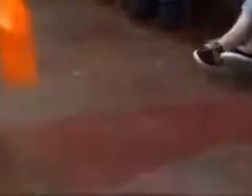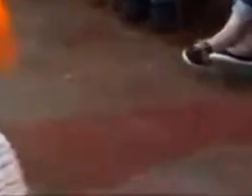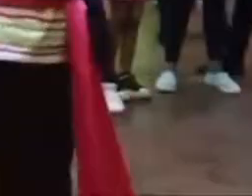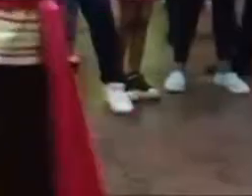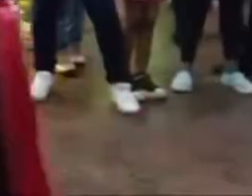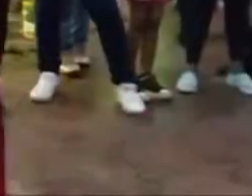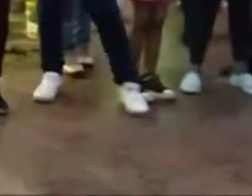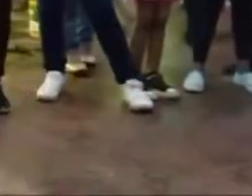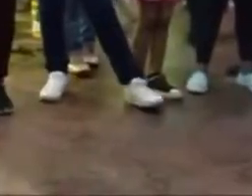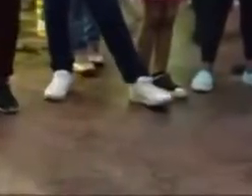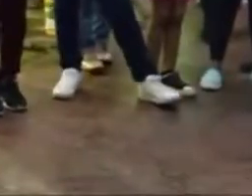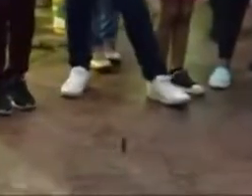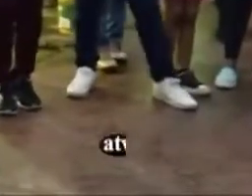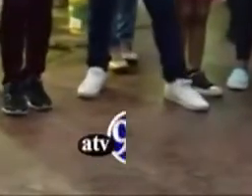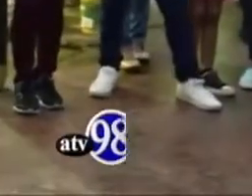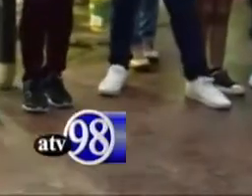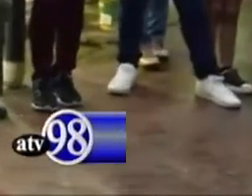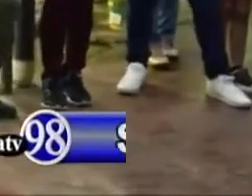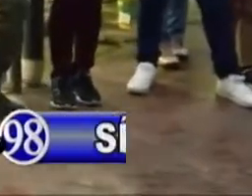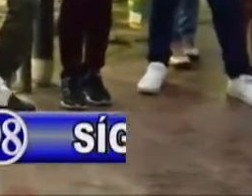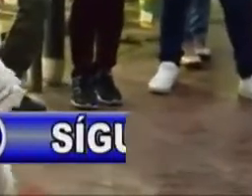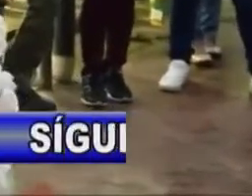Padilla.